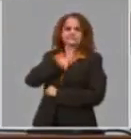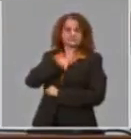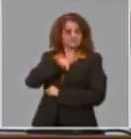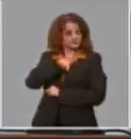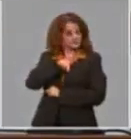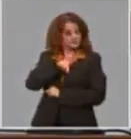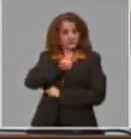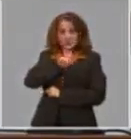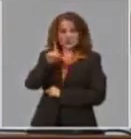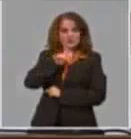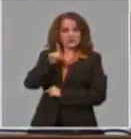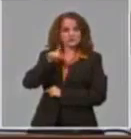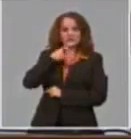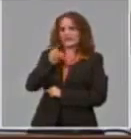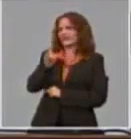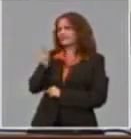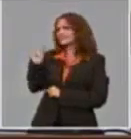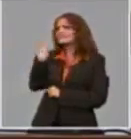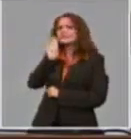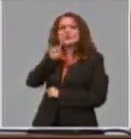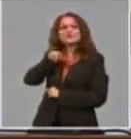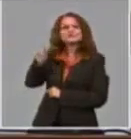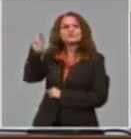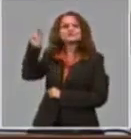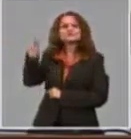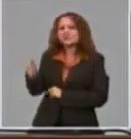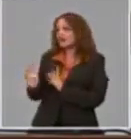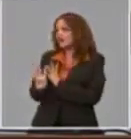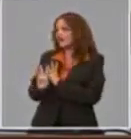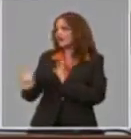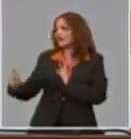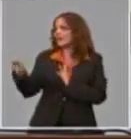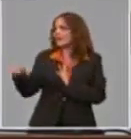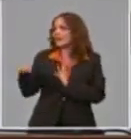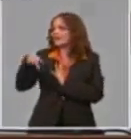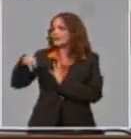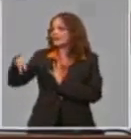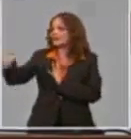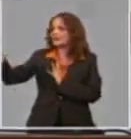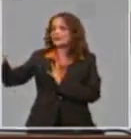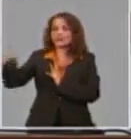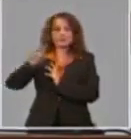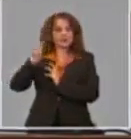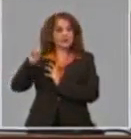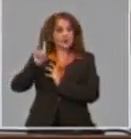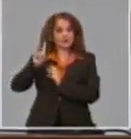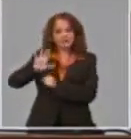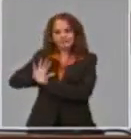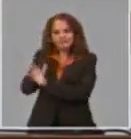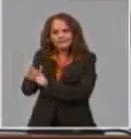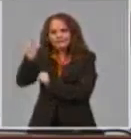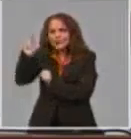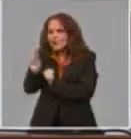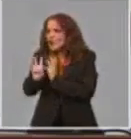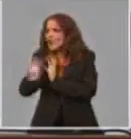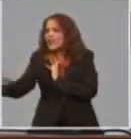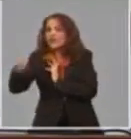del colero. Y aquí no estamos actuando contra el colero. Aquí estamos actuando contra una cadena que es